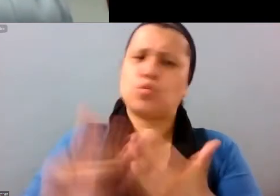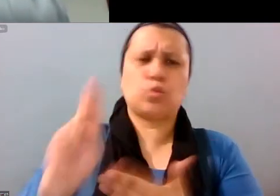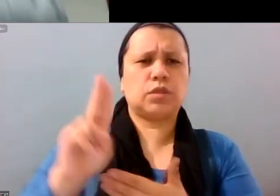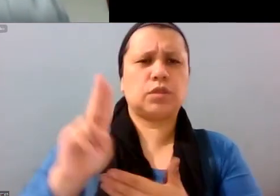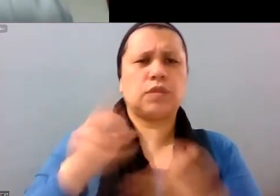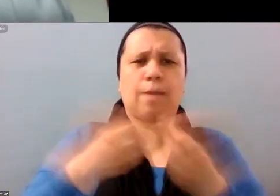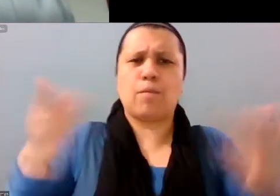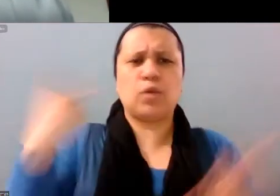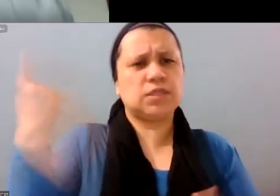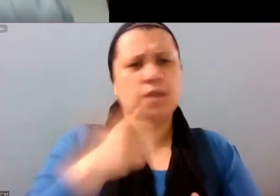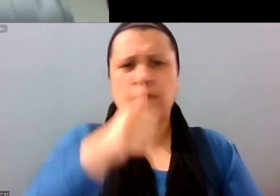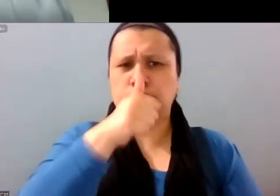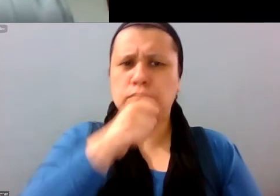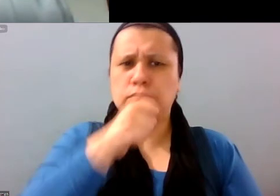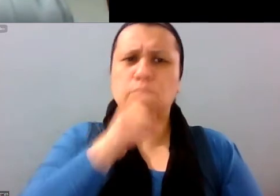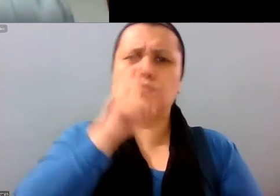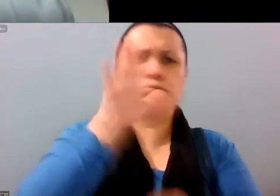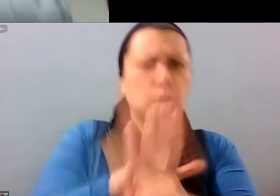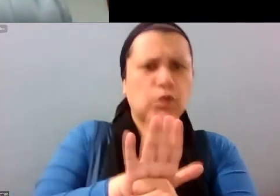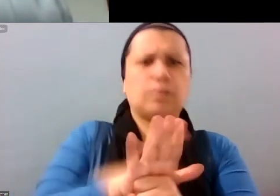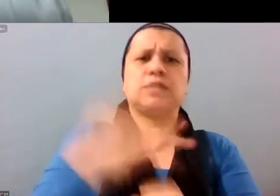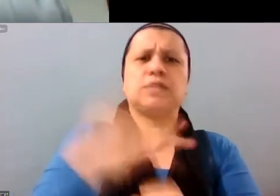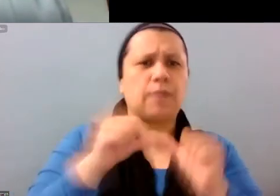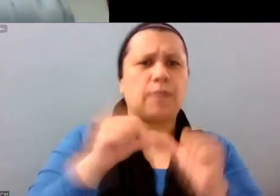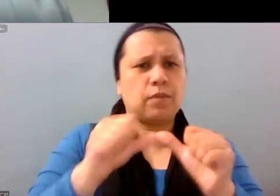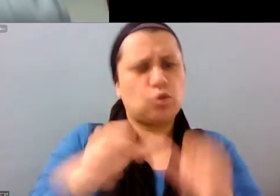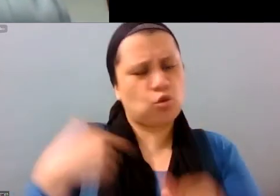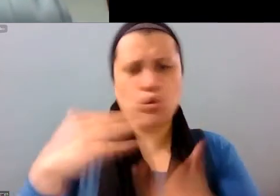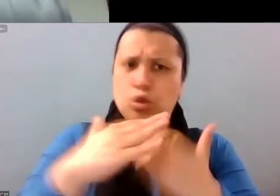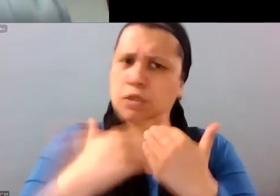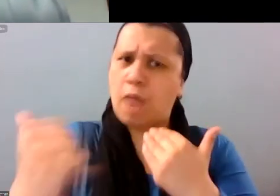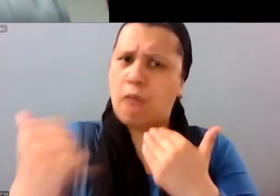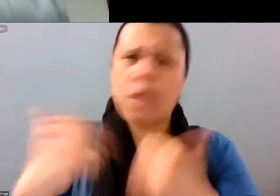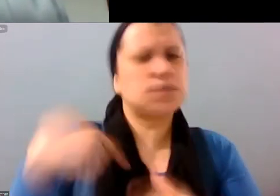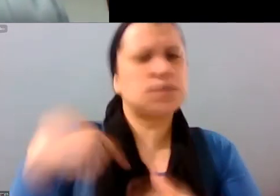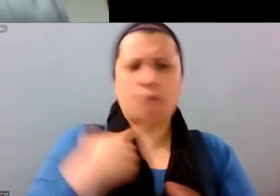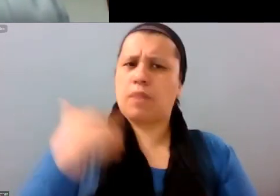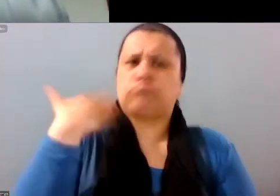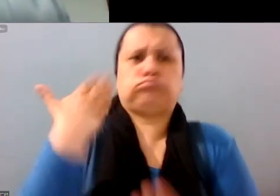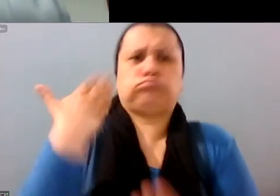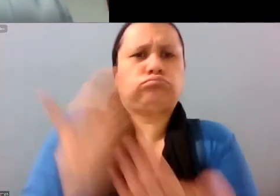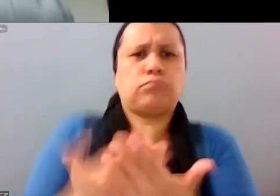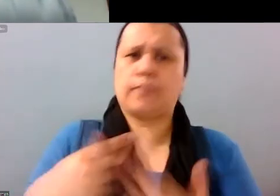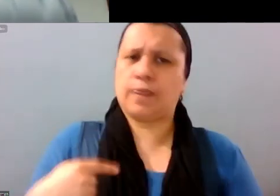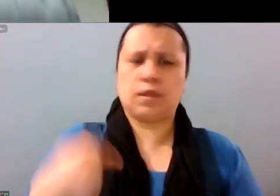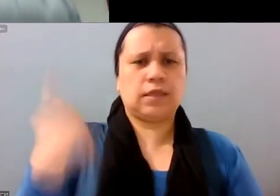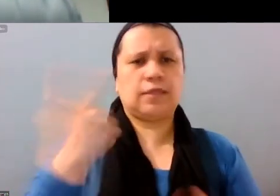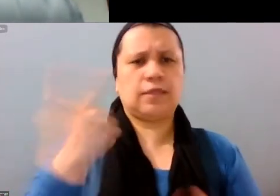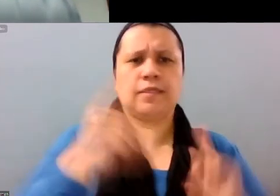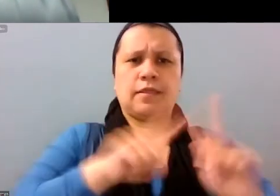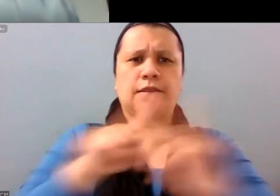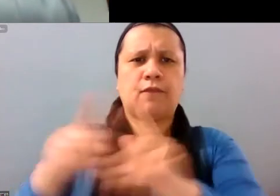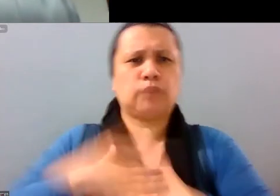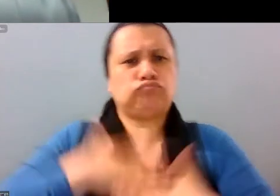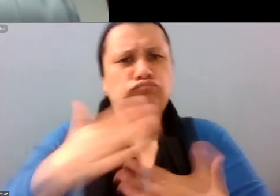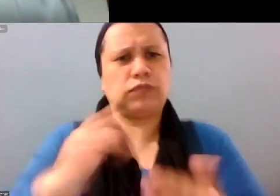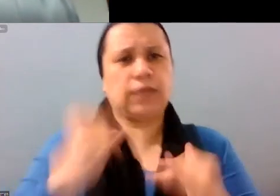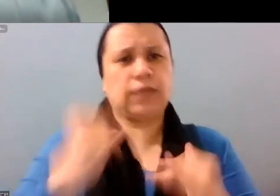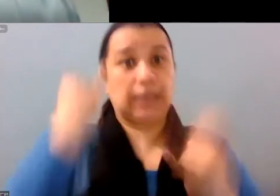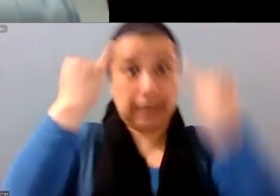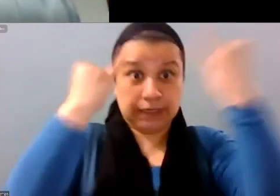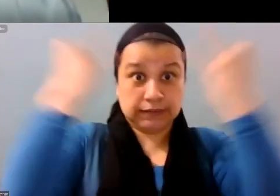necesitamos que nos llamen cuando se presenta cualquier situación de una vez vamos con diferentes iniciativas y creo que ahora el año 2021 y en adelante